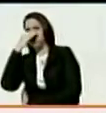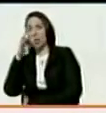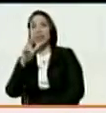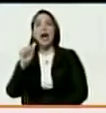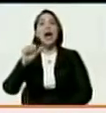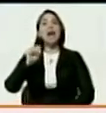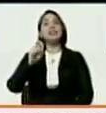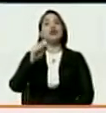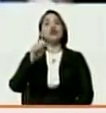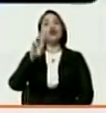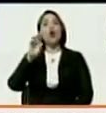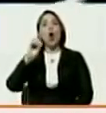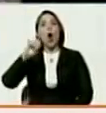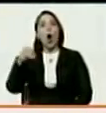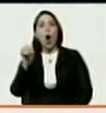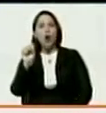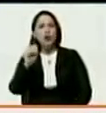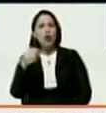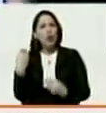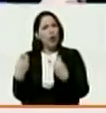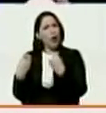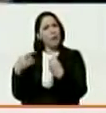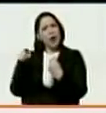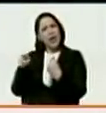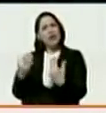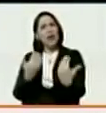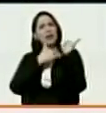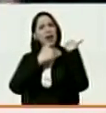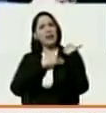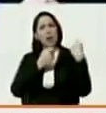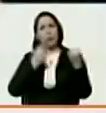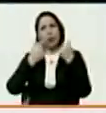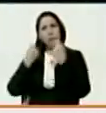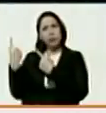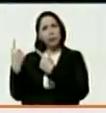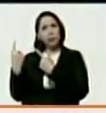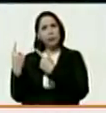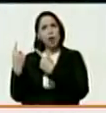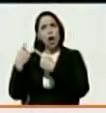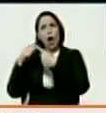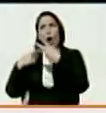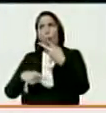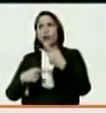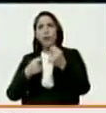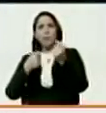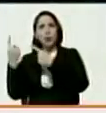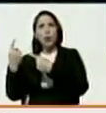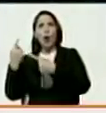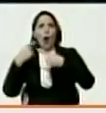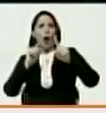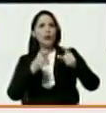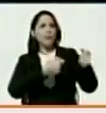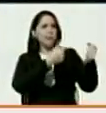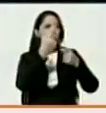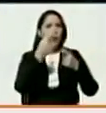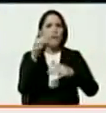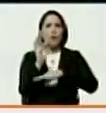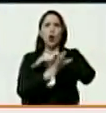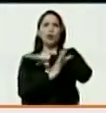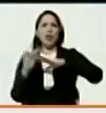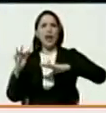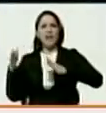Rastrojos, cómo son los encargados de trasladarlo a uno y otro lado de la frontera por vía de